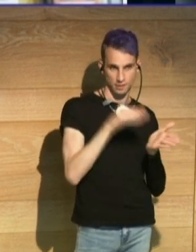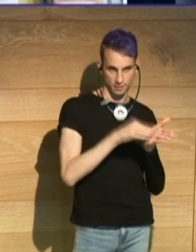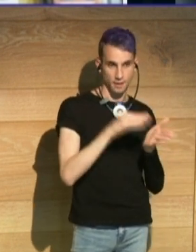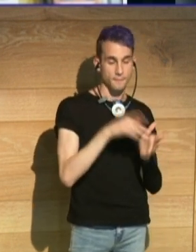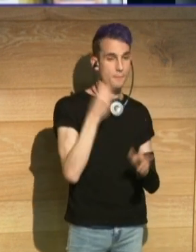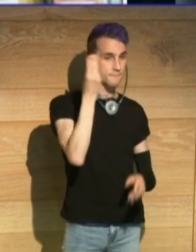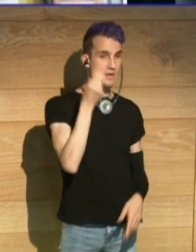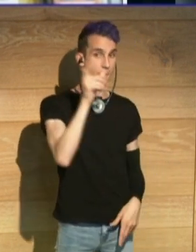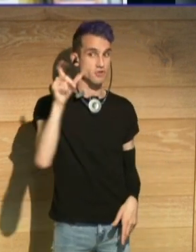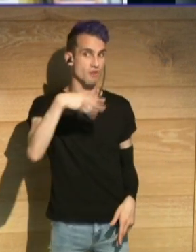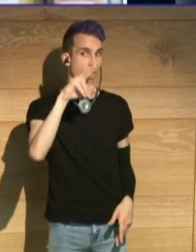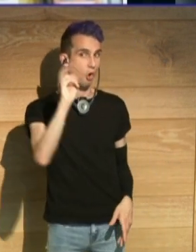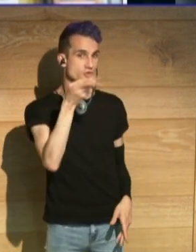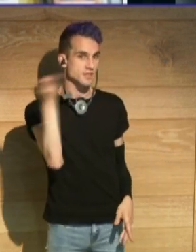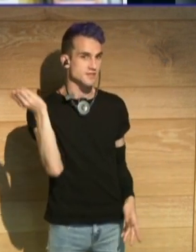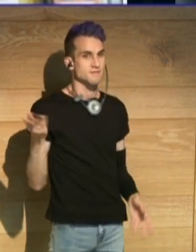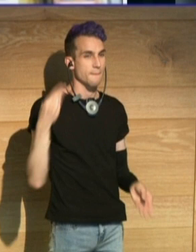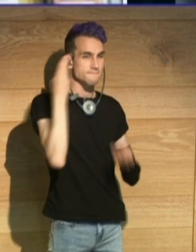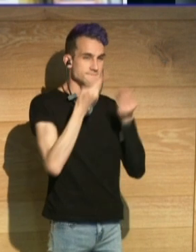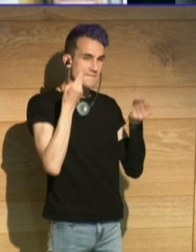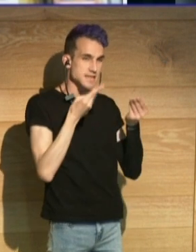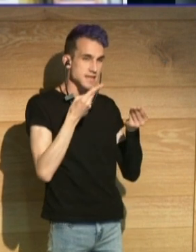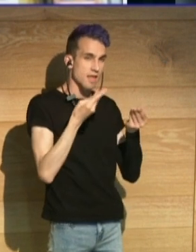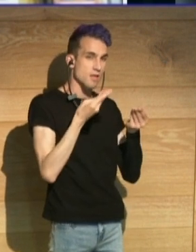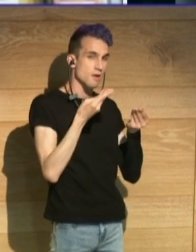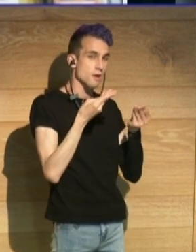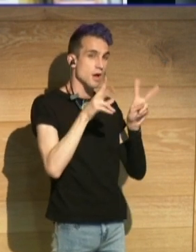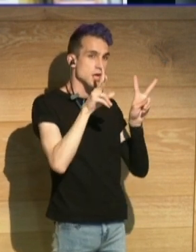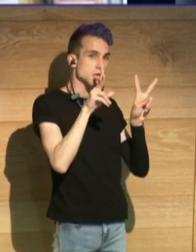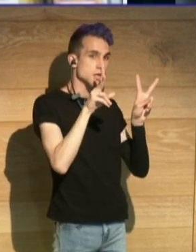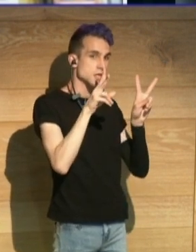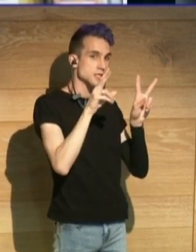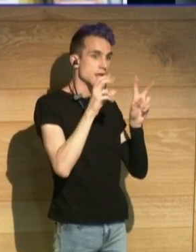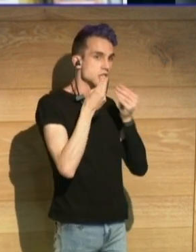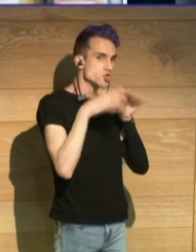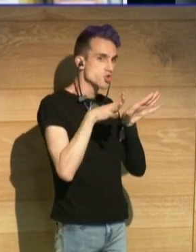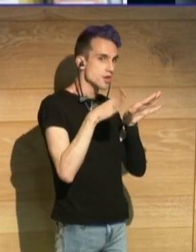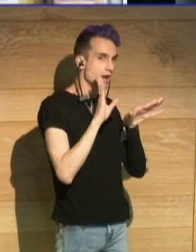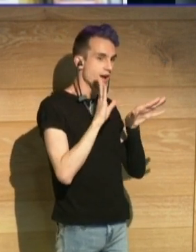pensado en convertir esta materia narrativa terrible